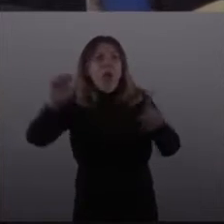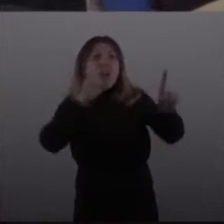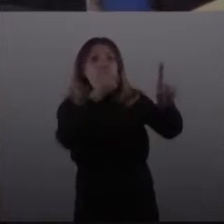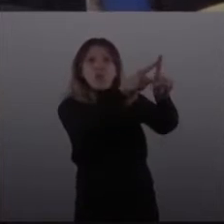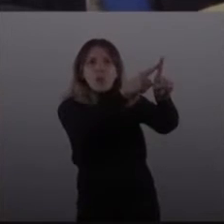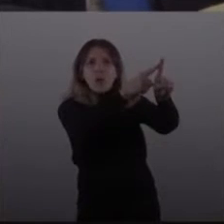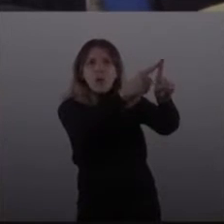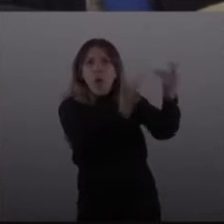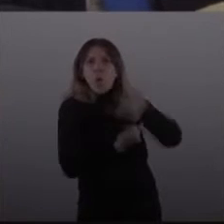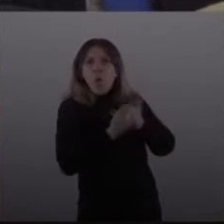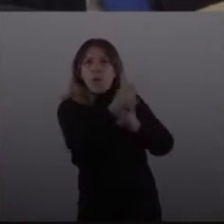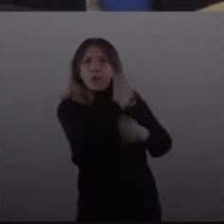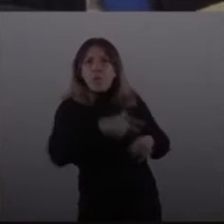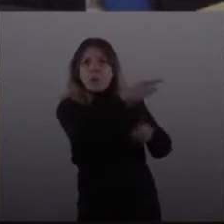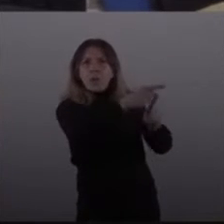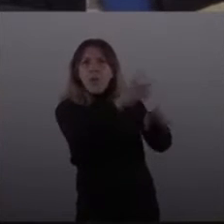aumenta el 800%.